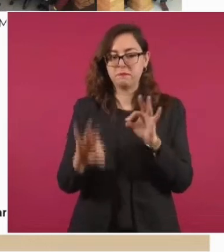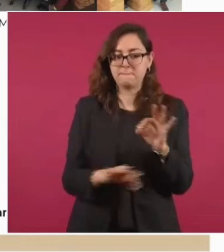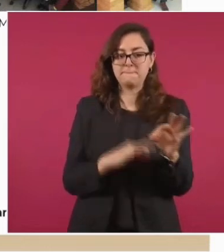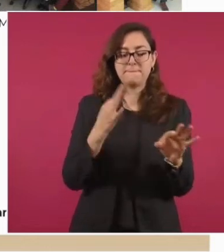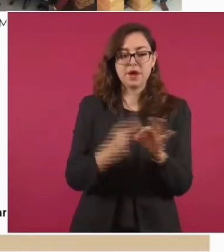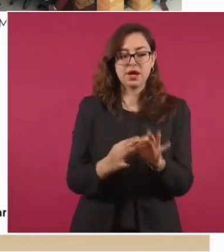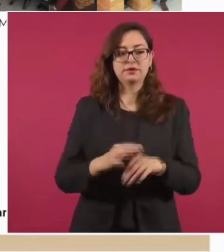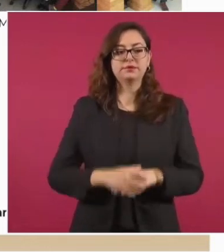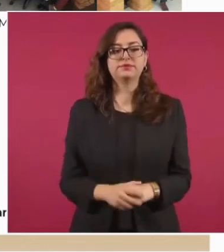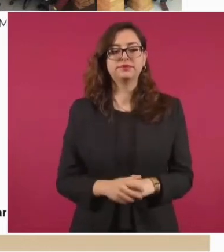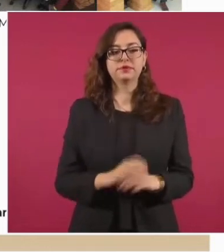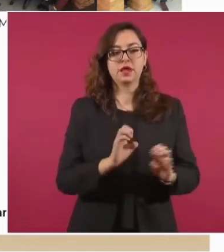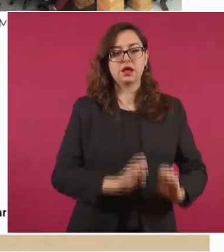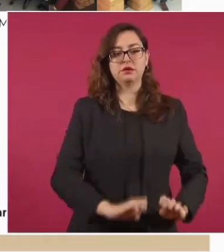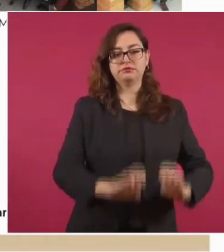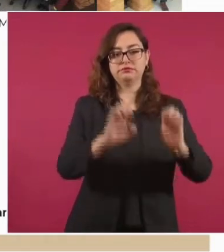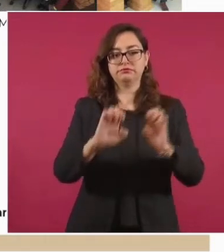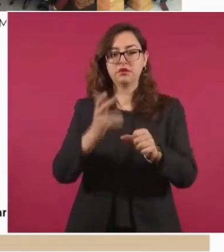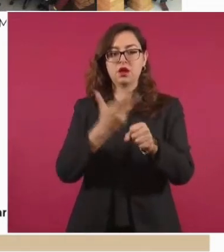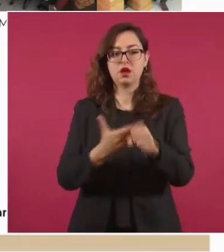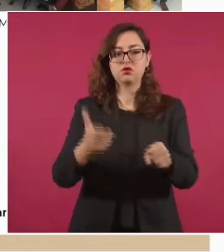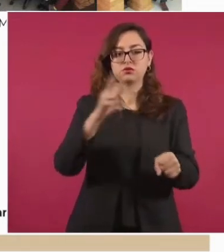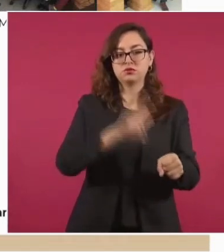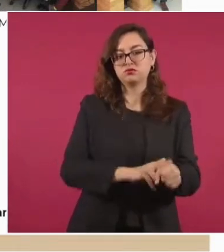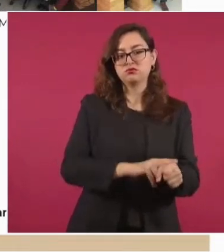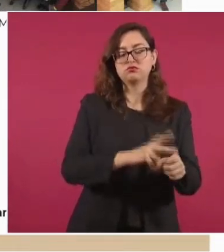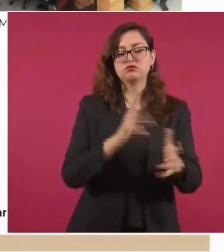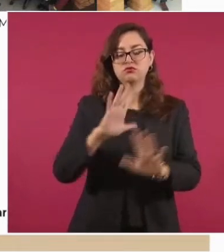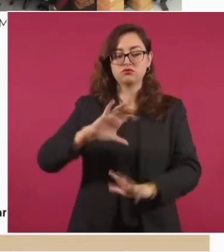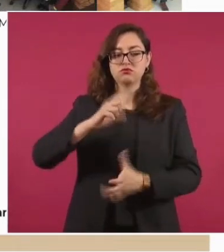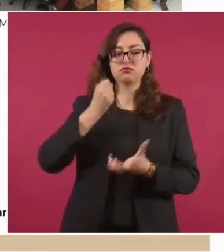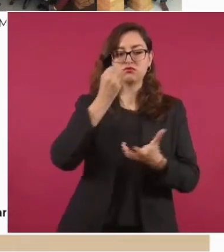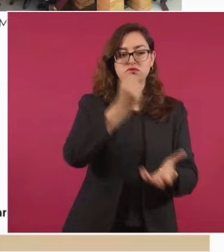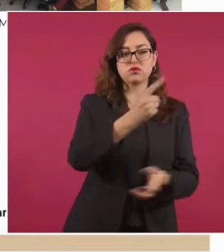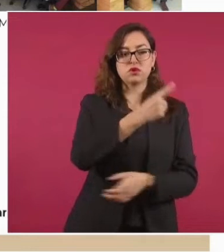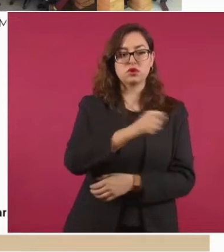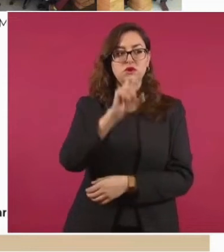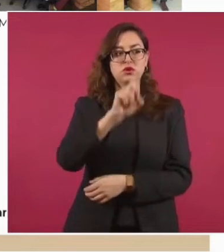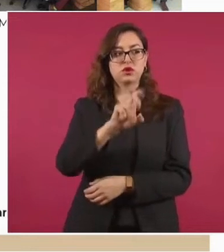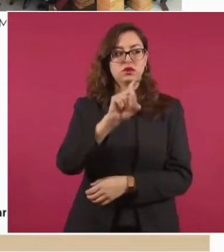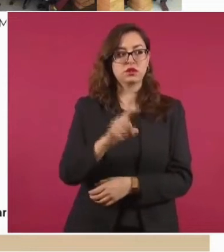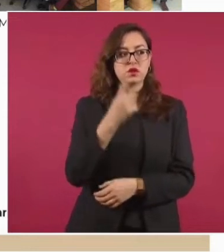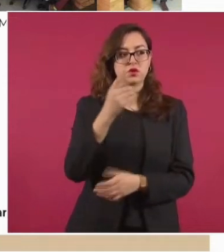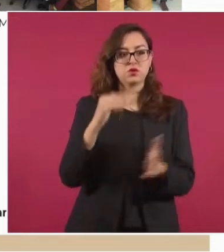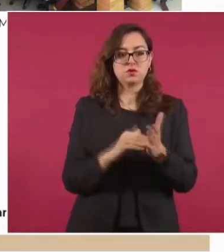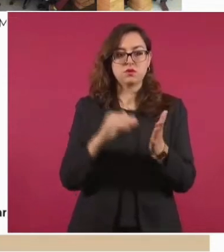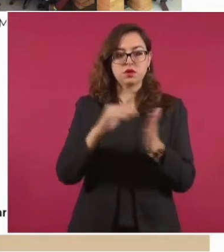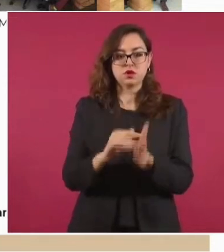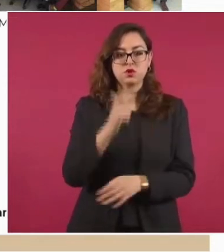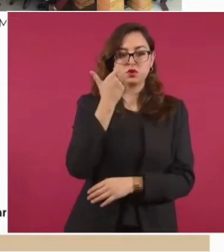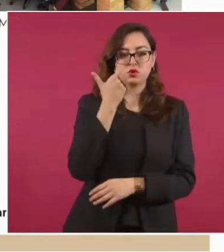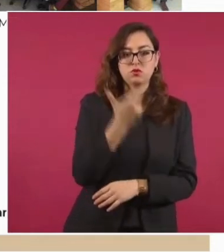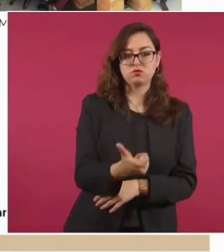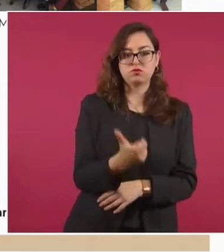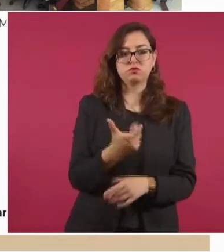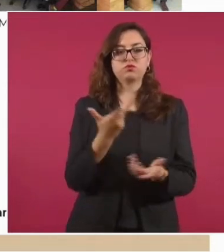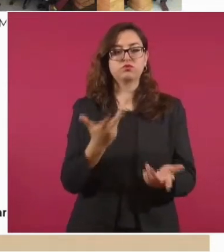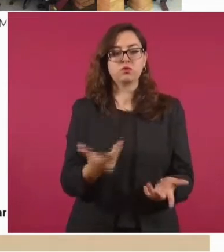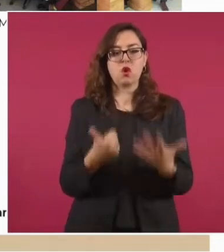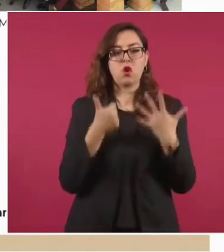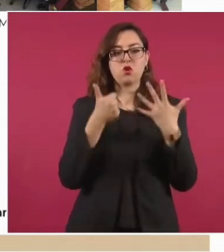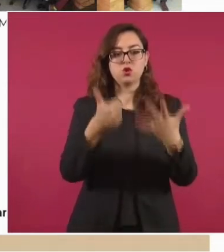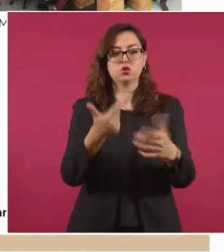La rehabilitación de unidades médicas, se está haciendo una inversión de 131 millones de pesos para rehabilitar